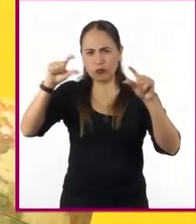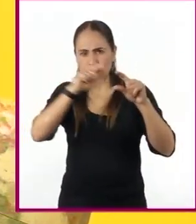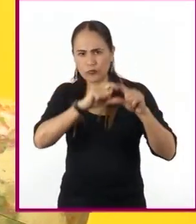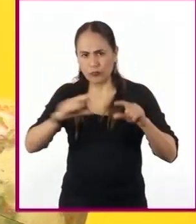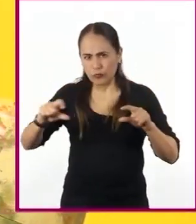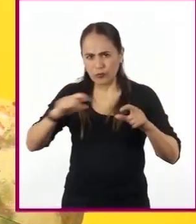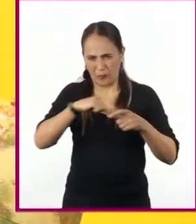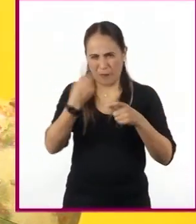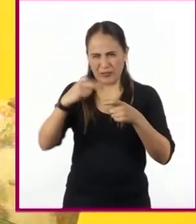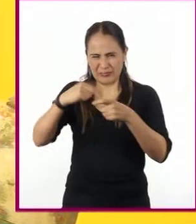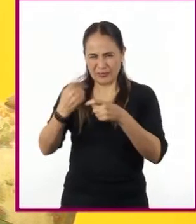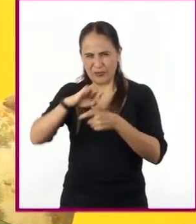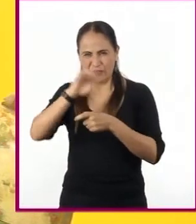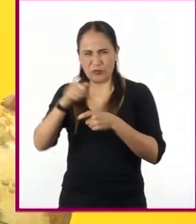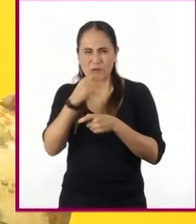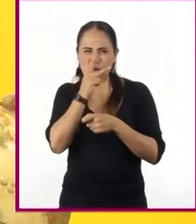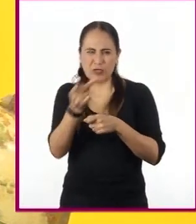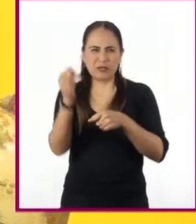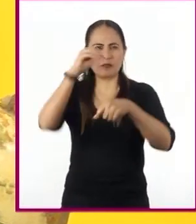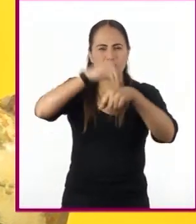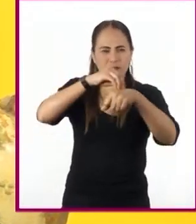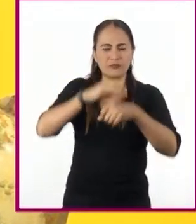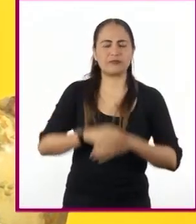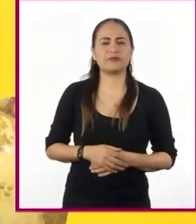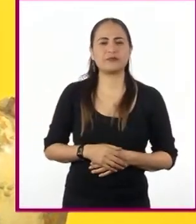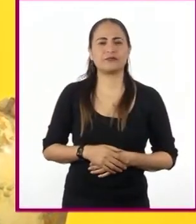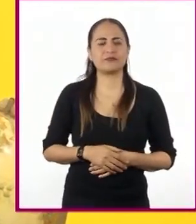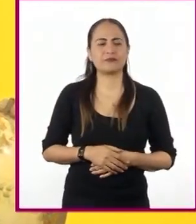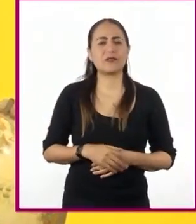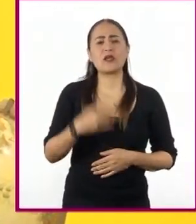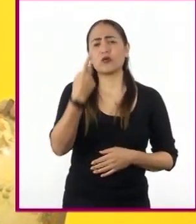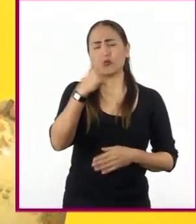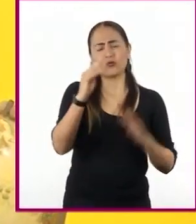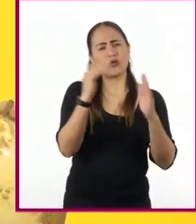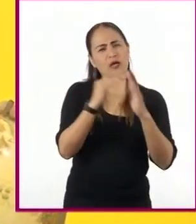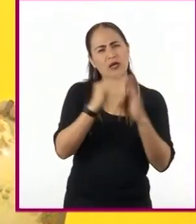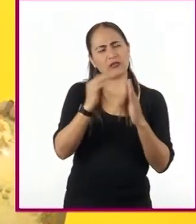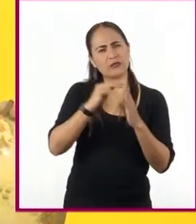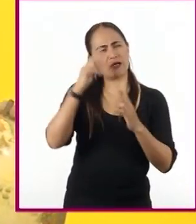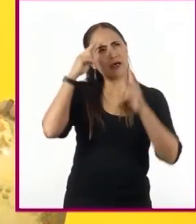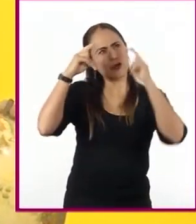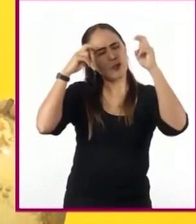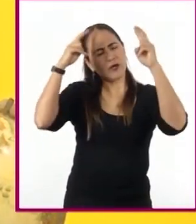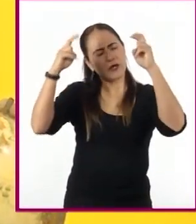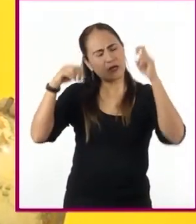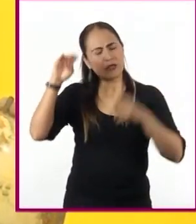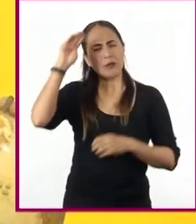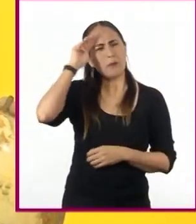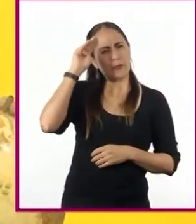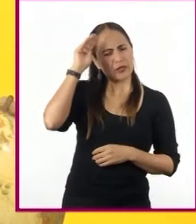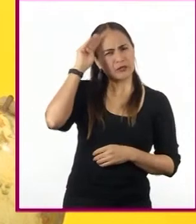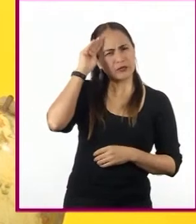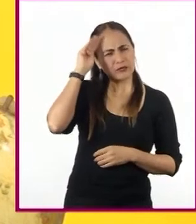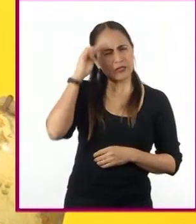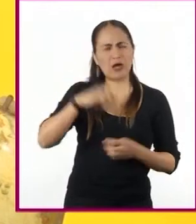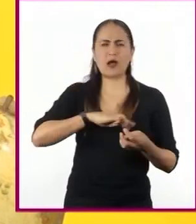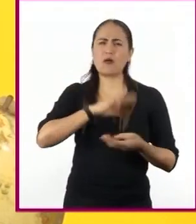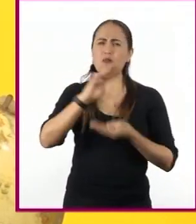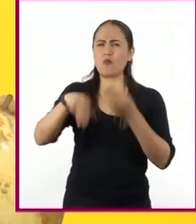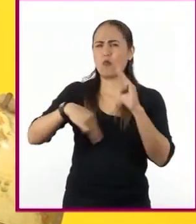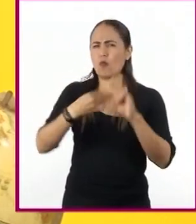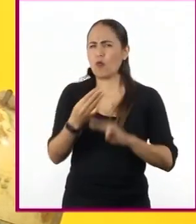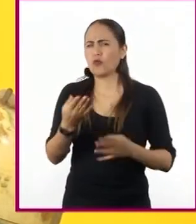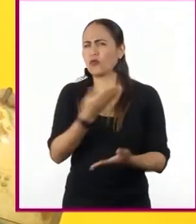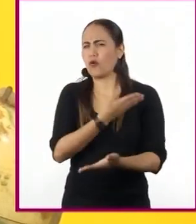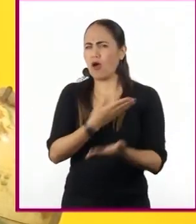Muy bien. En casa les invitamos a que imaginen y reflexionen. ¿Cómo sería el mundo